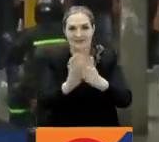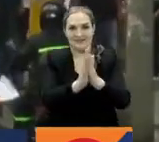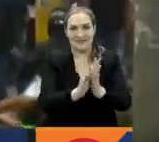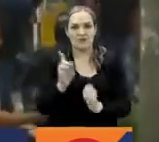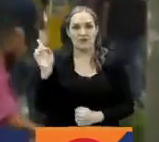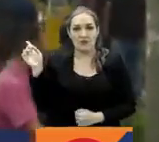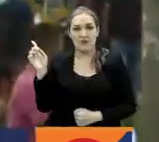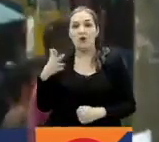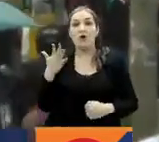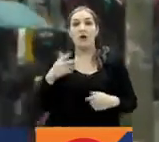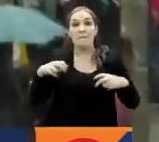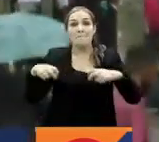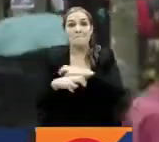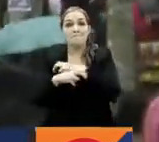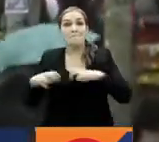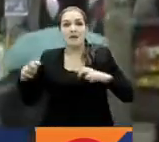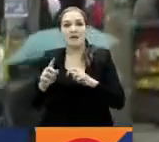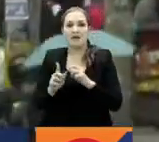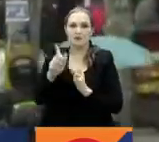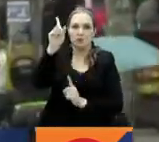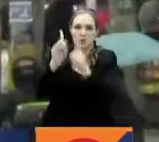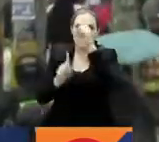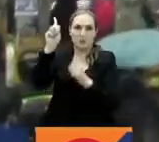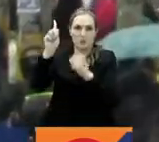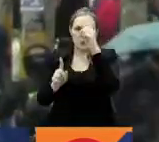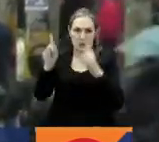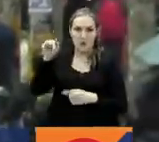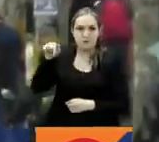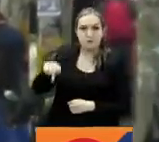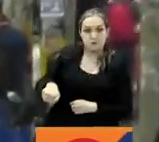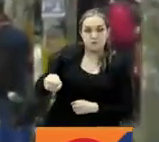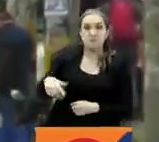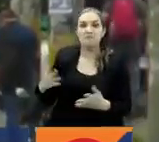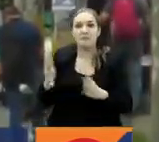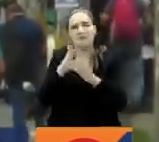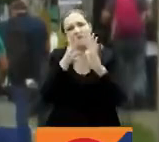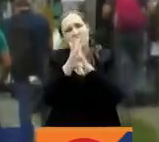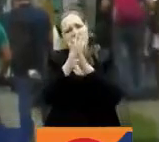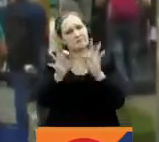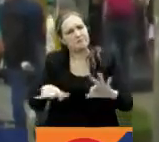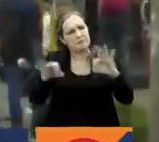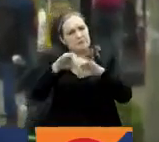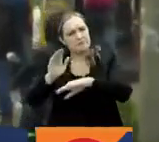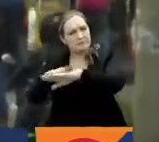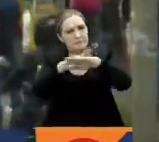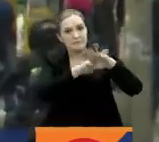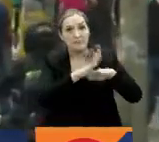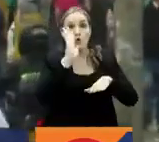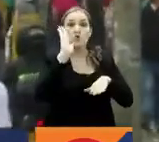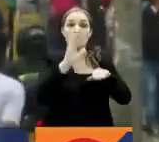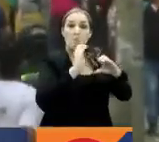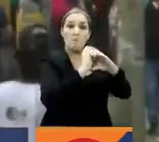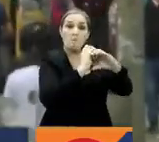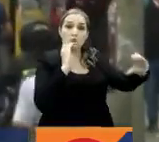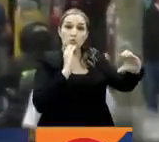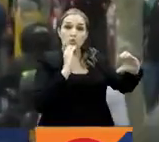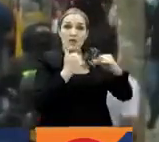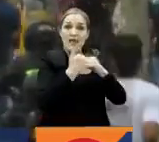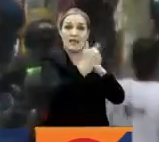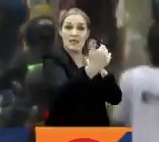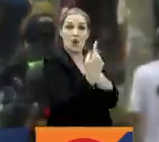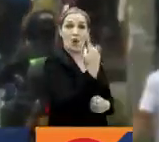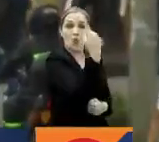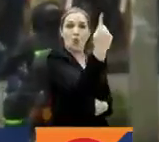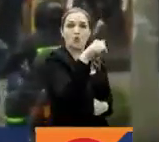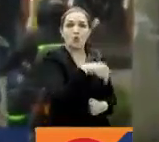el Parque de las Luces. Hay información importante para que la gente tenga en cuenta, y es que la línea 1 de buses está operando entre